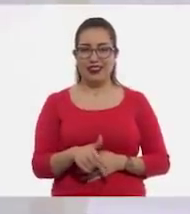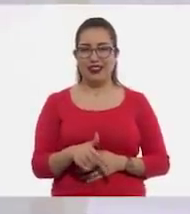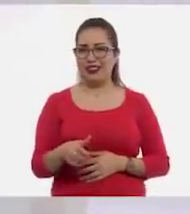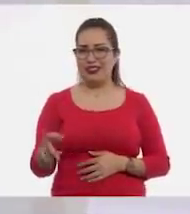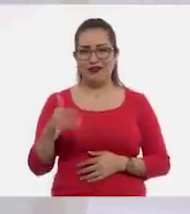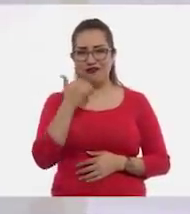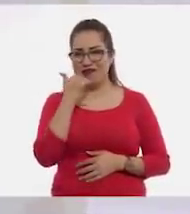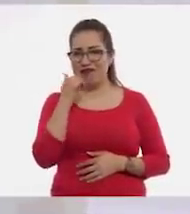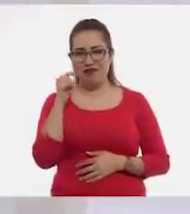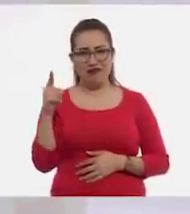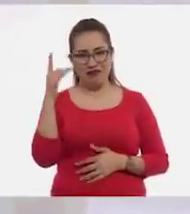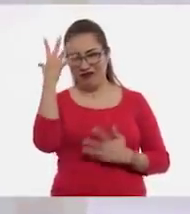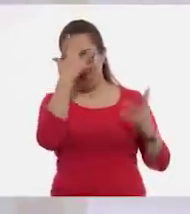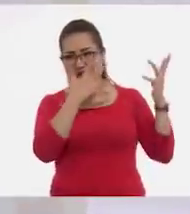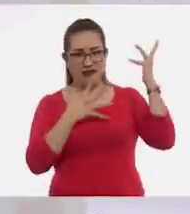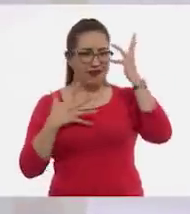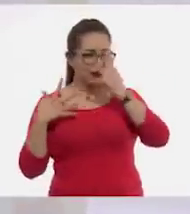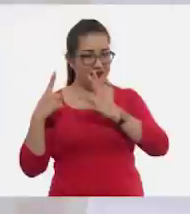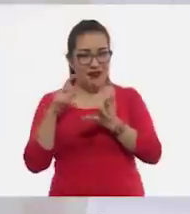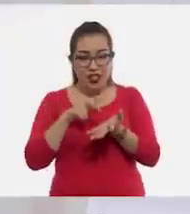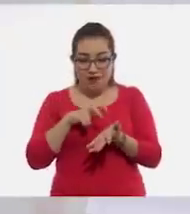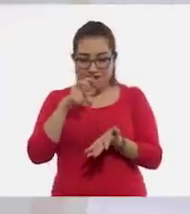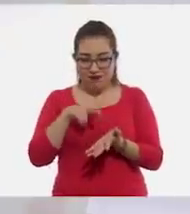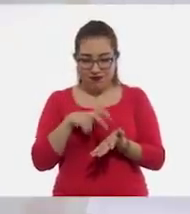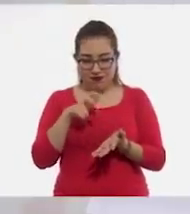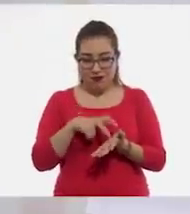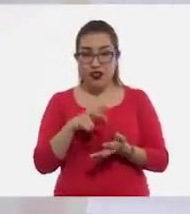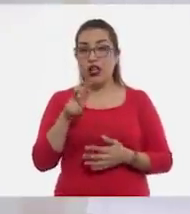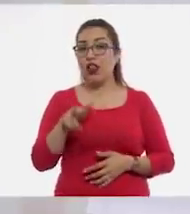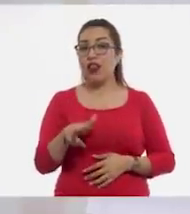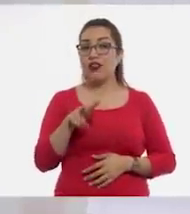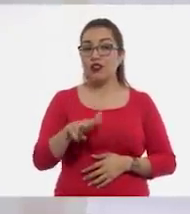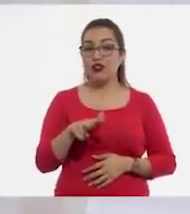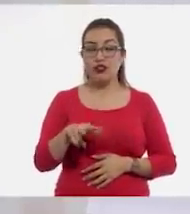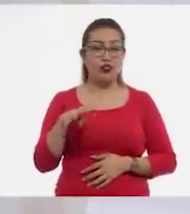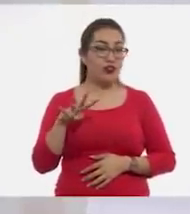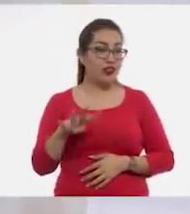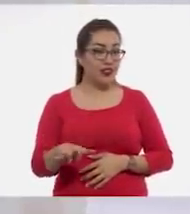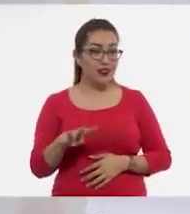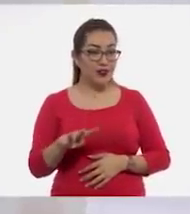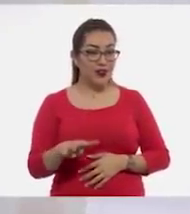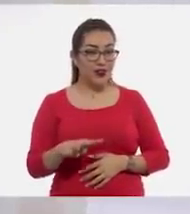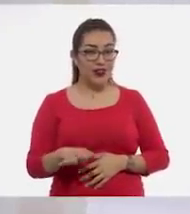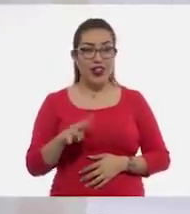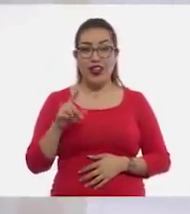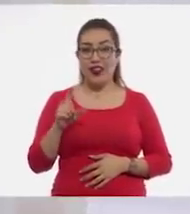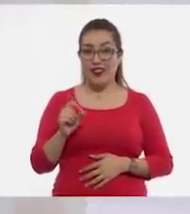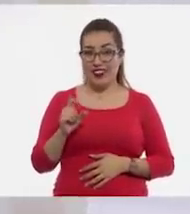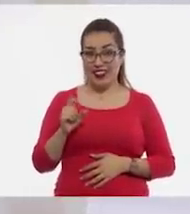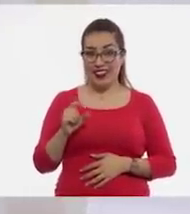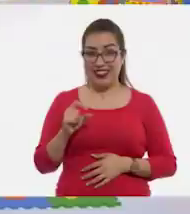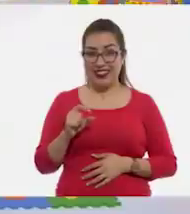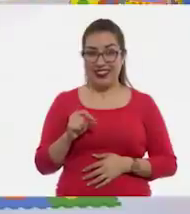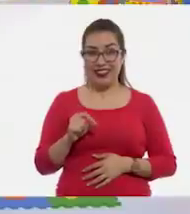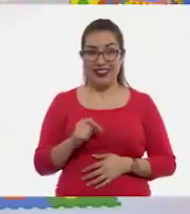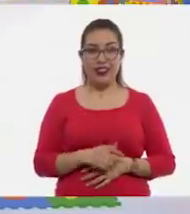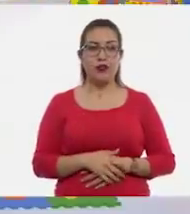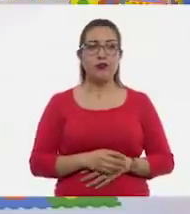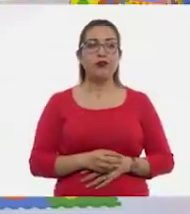pobre ranita ya no llevaba el cálculo. ¡18! ¡19! ¡Y 20! ¿Y llega el